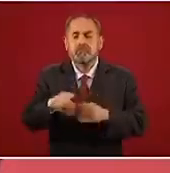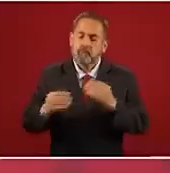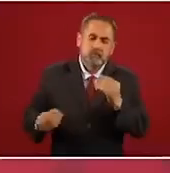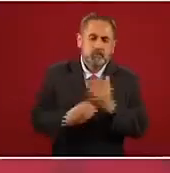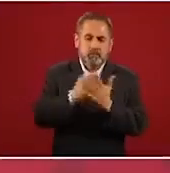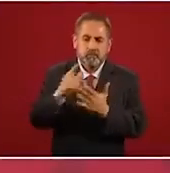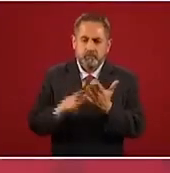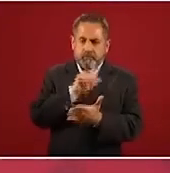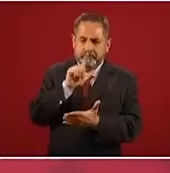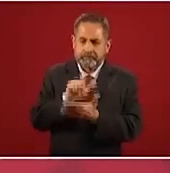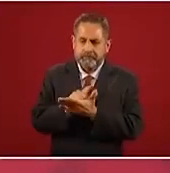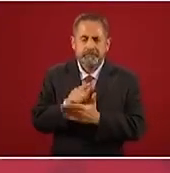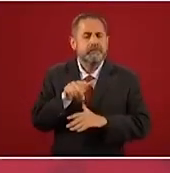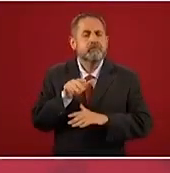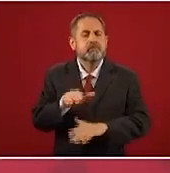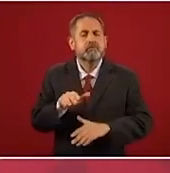ley de…